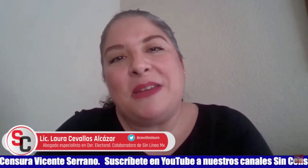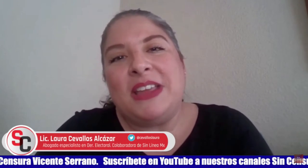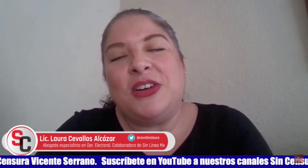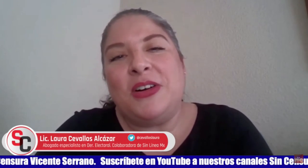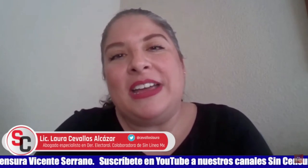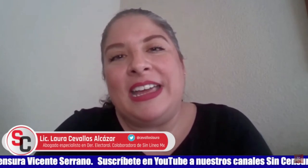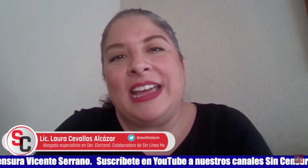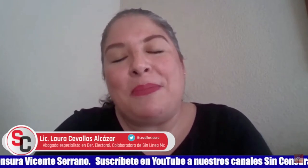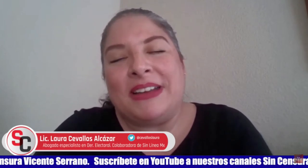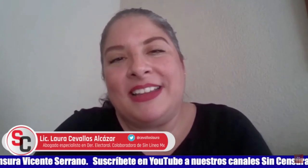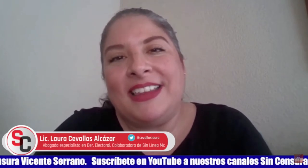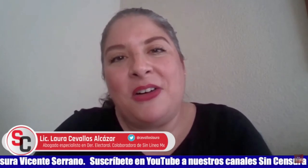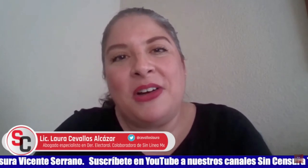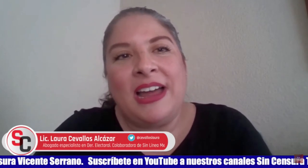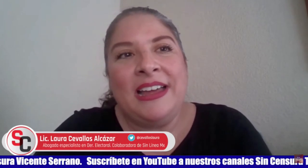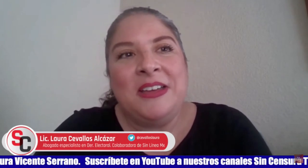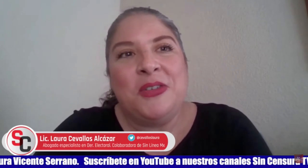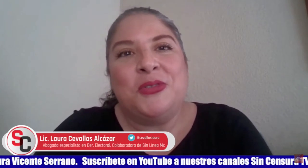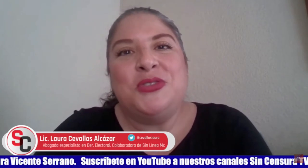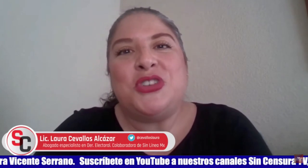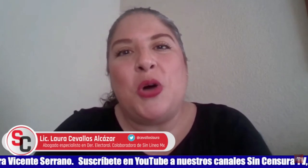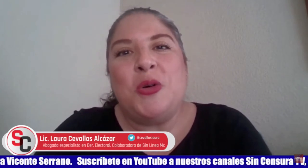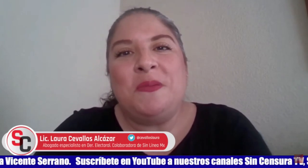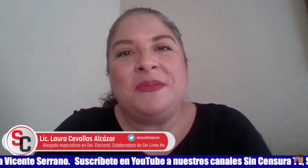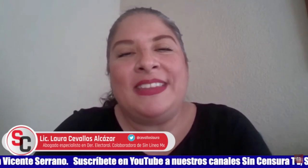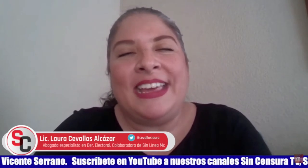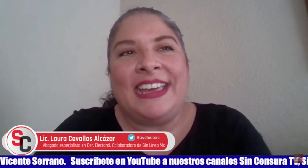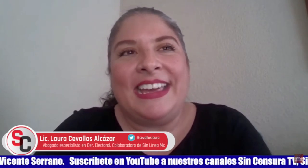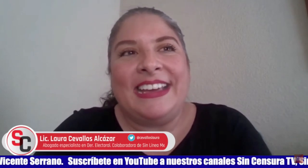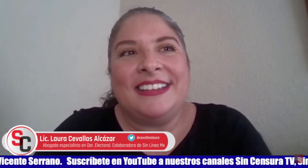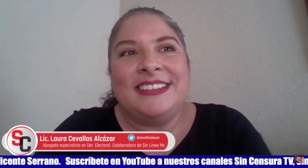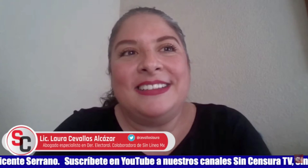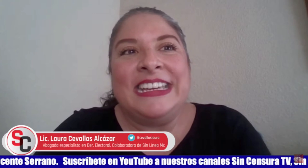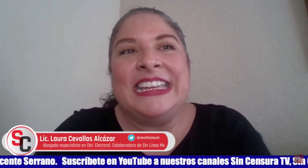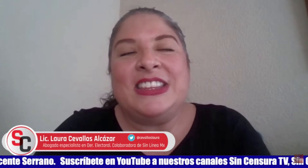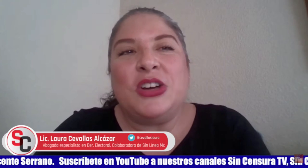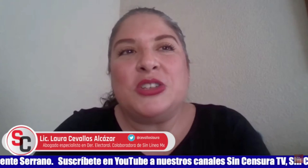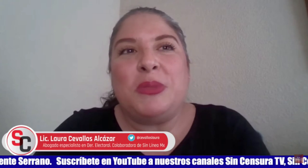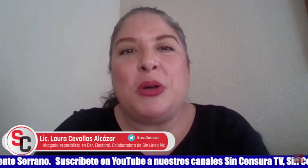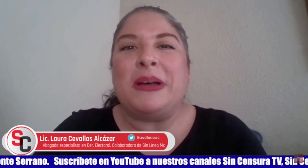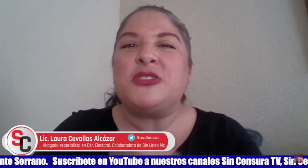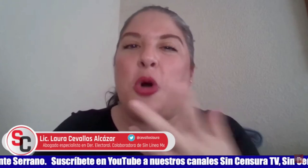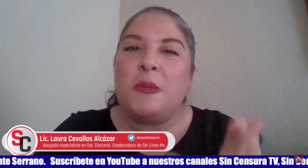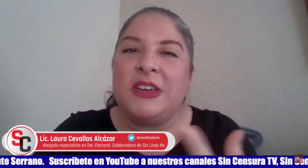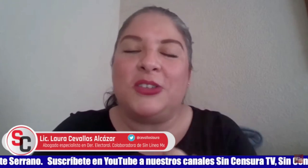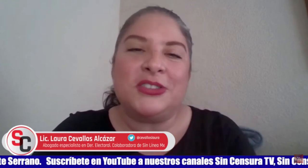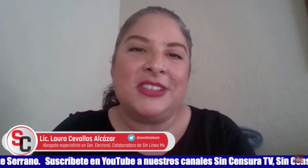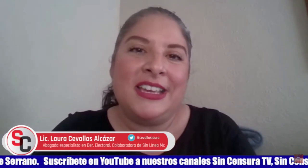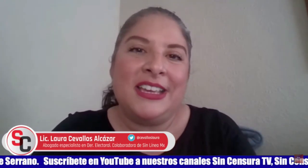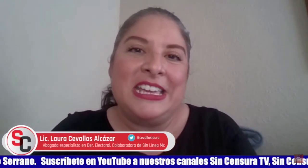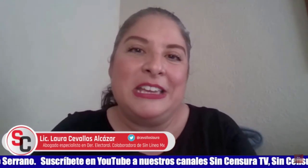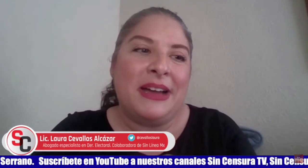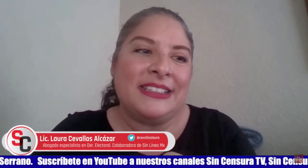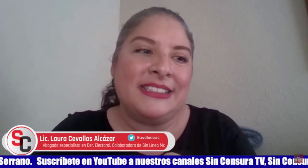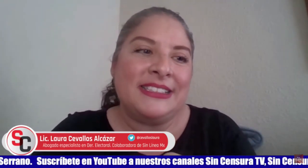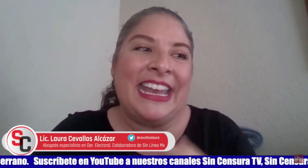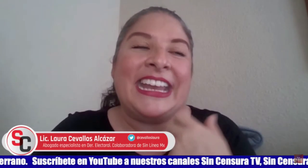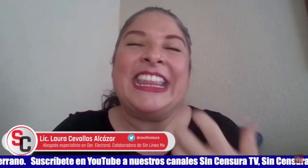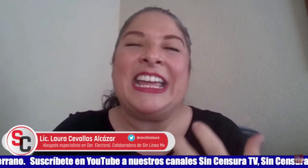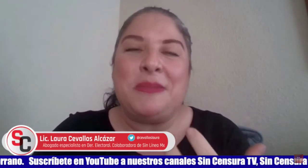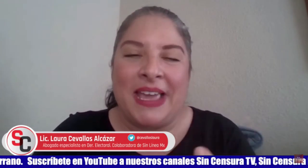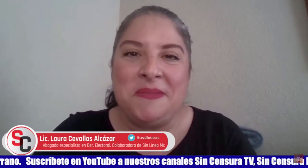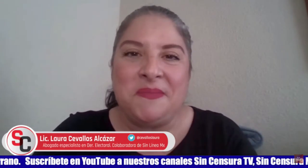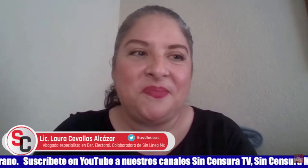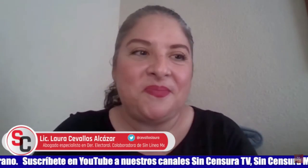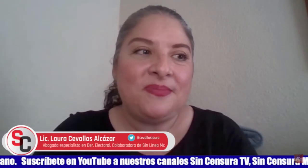estar viendo a partir de ahora un show de gritos, pero más cómicos y más de querer